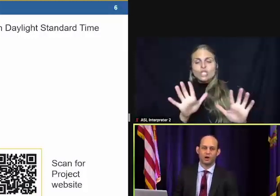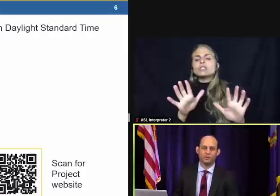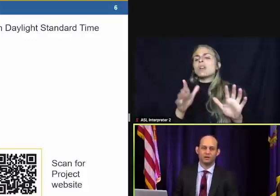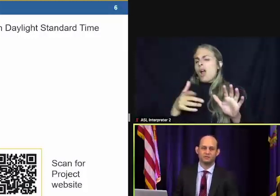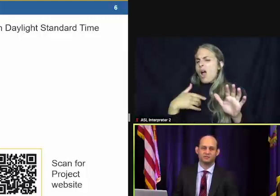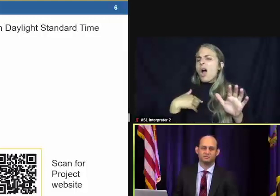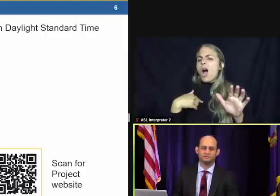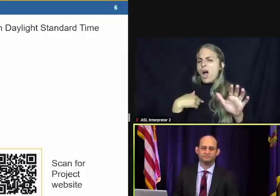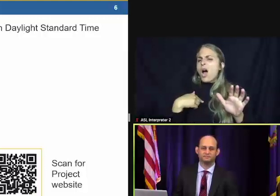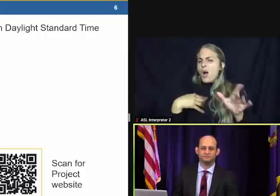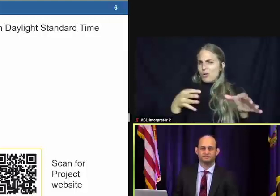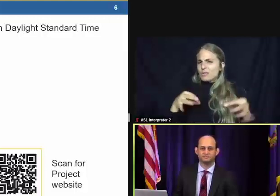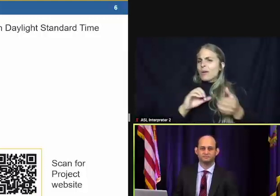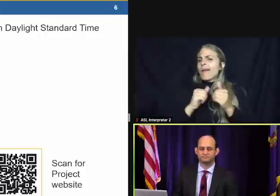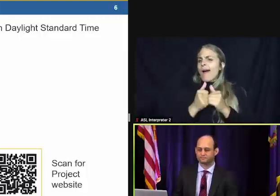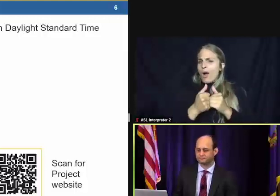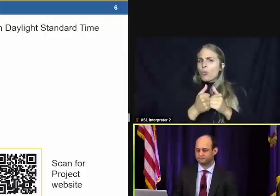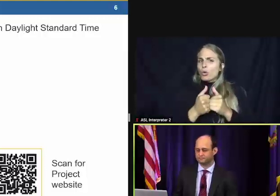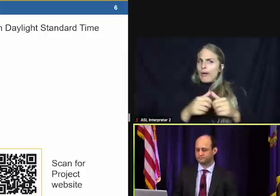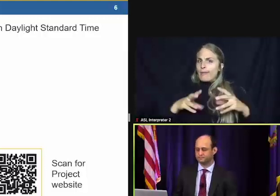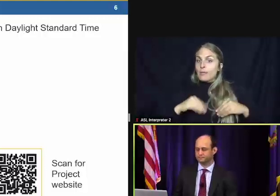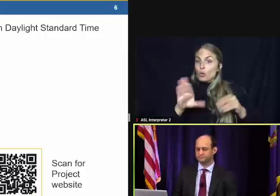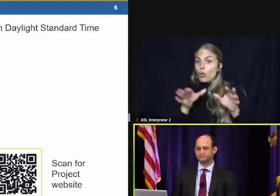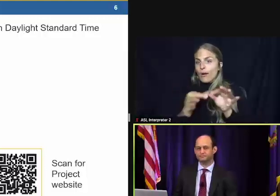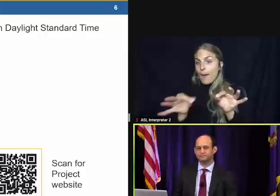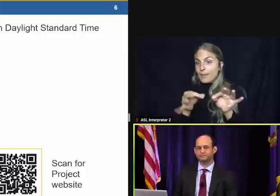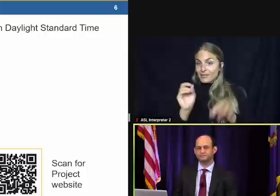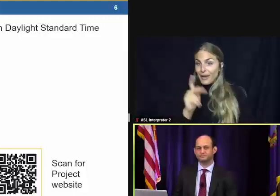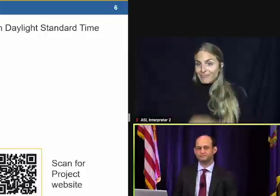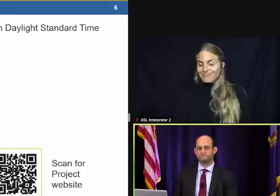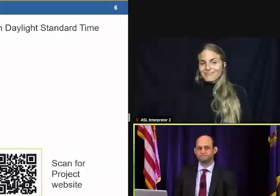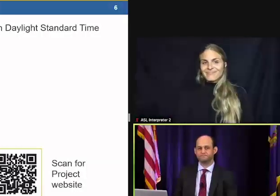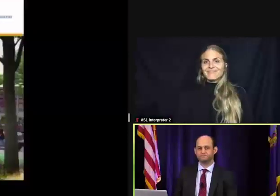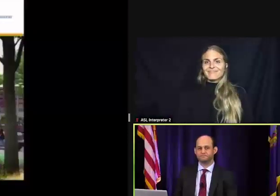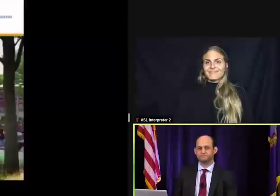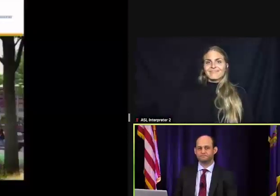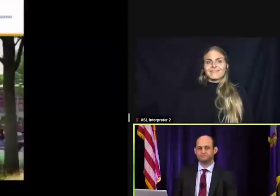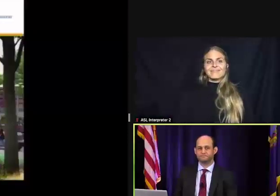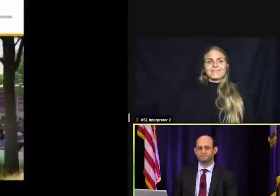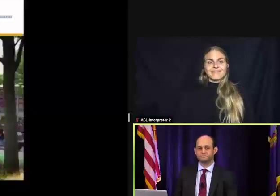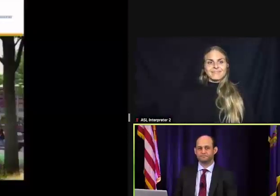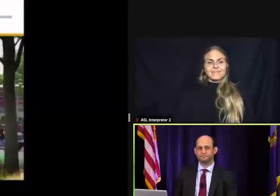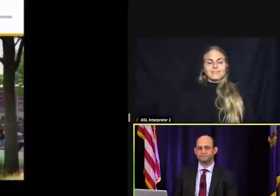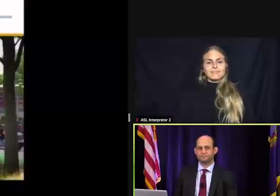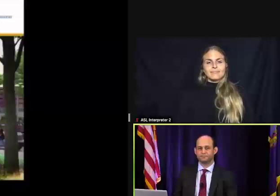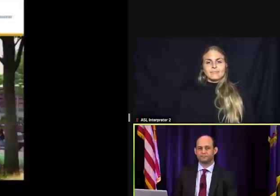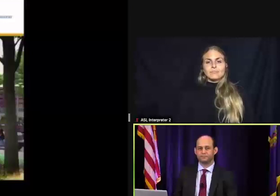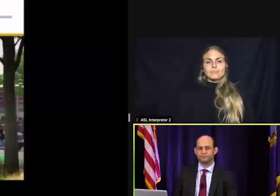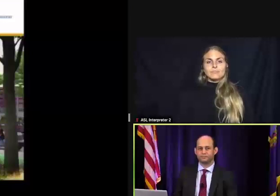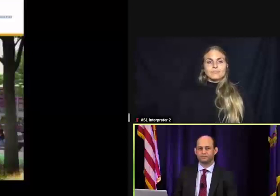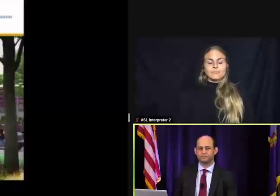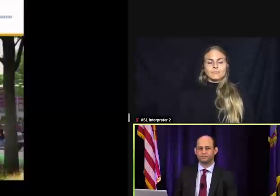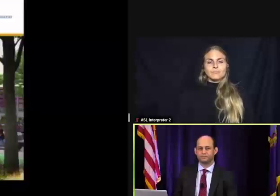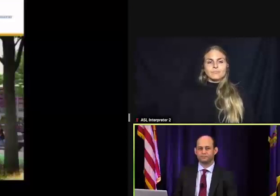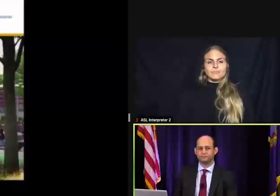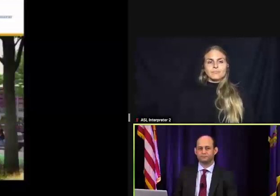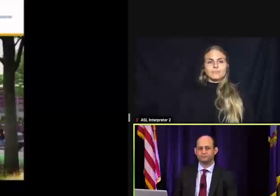presentación pregrabada sobre el proyecto y después aceptaremos los comentarios orales.